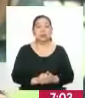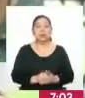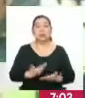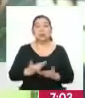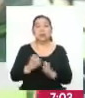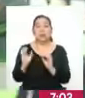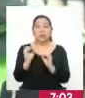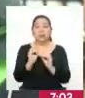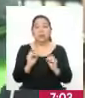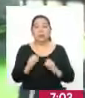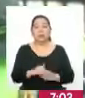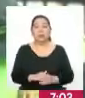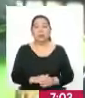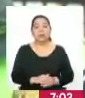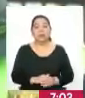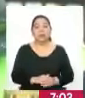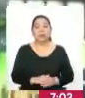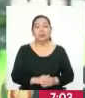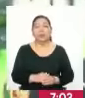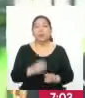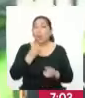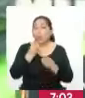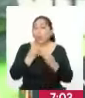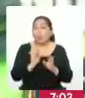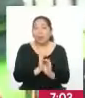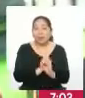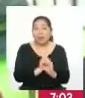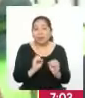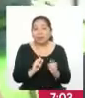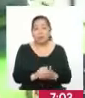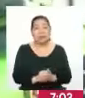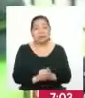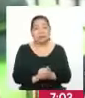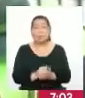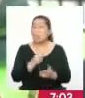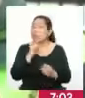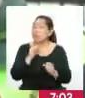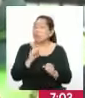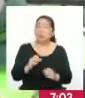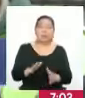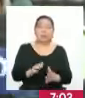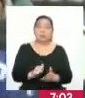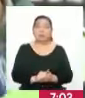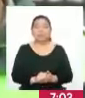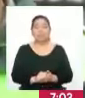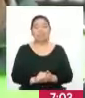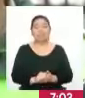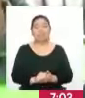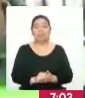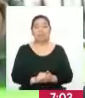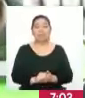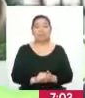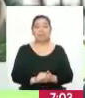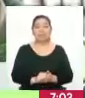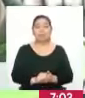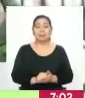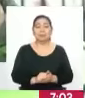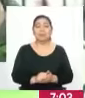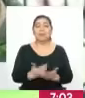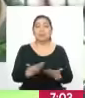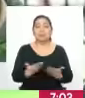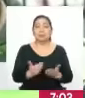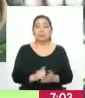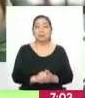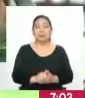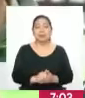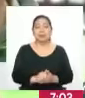entonces, ¿qué le ha contado, general? No, no cuenta nada, está en shock la señora, ¿no? Ajá. Villa María, sí, en un cuarto,